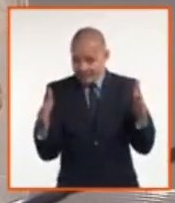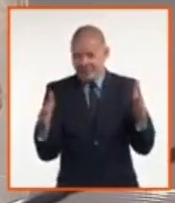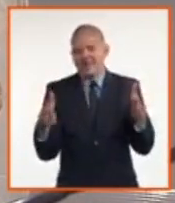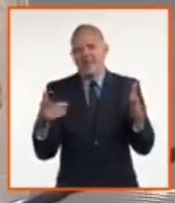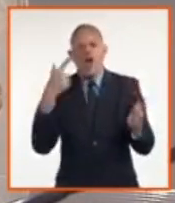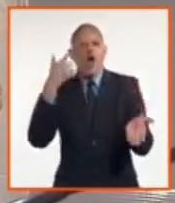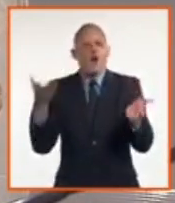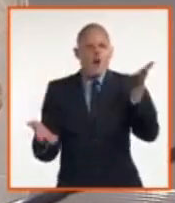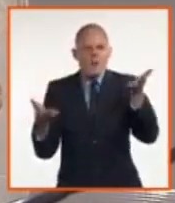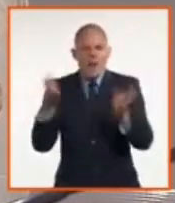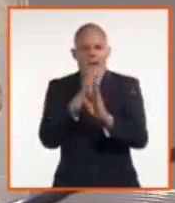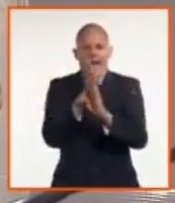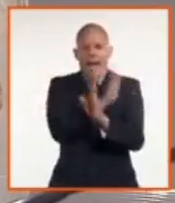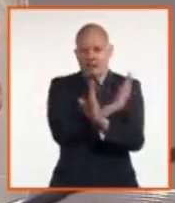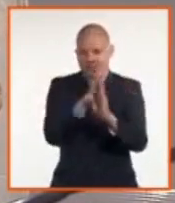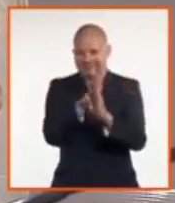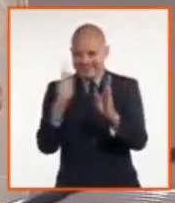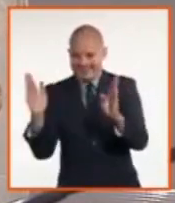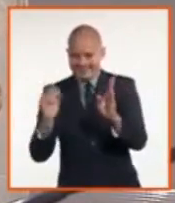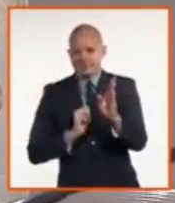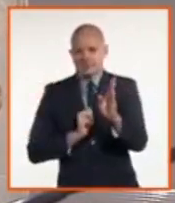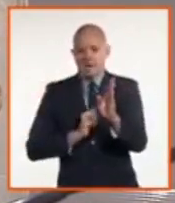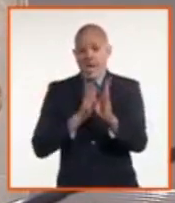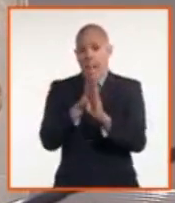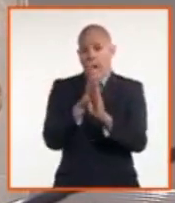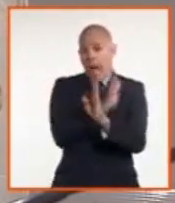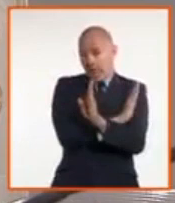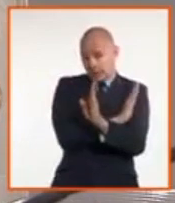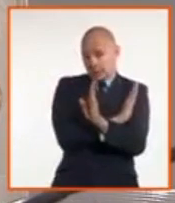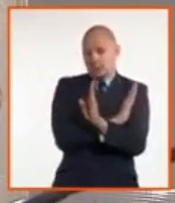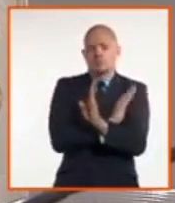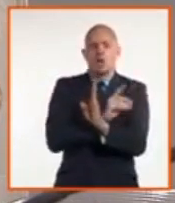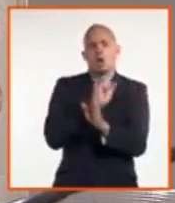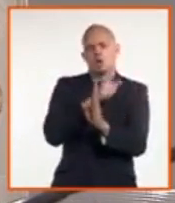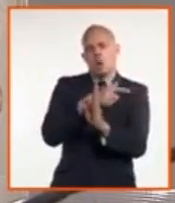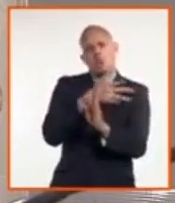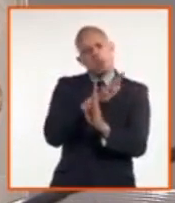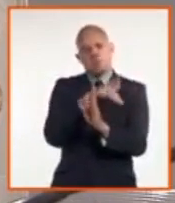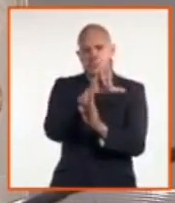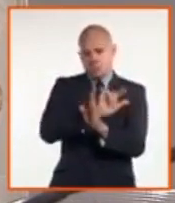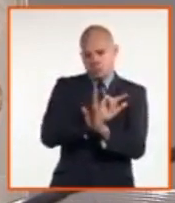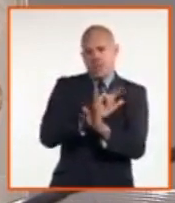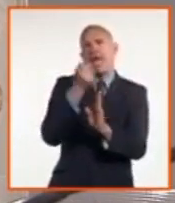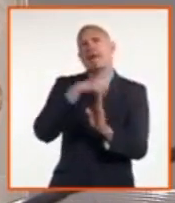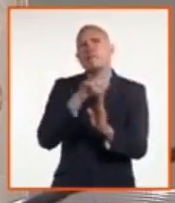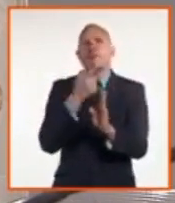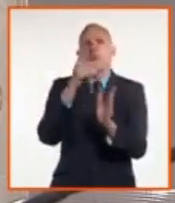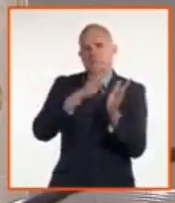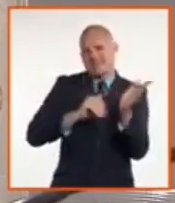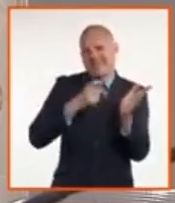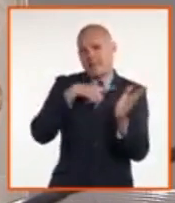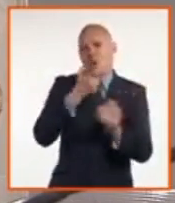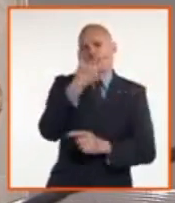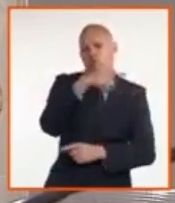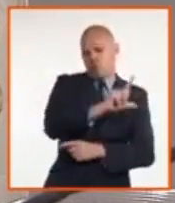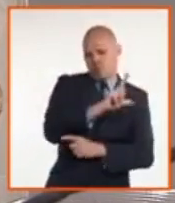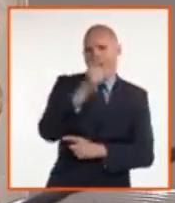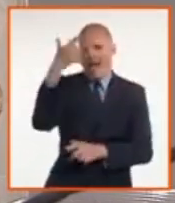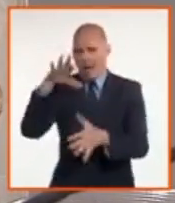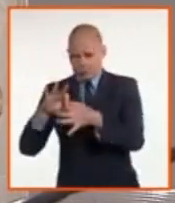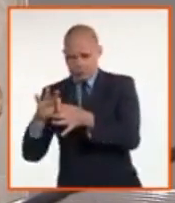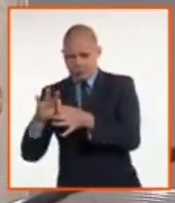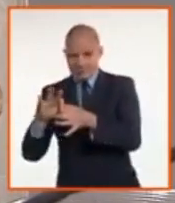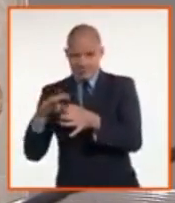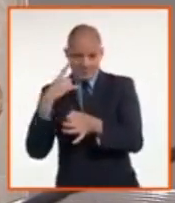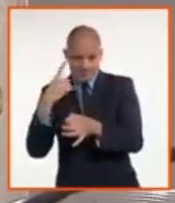divisas que las que se hubieran comprado en un mes cuando el tipo de cambio era 1.24 eso significa